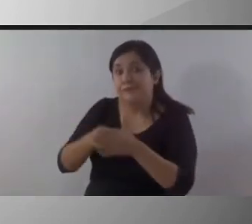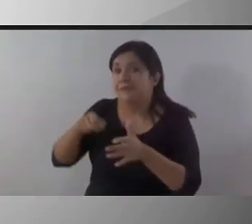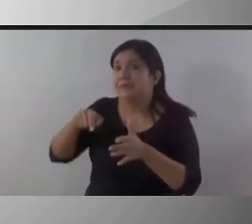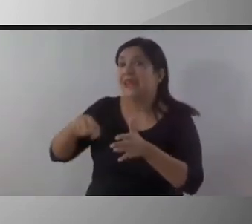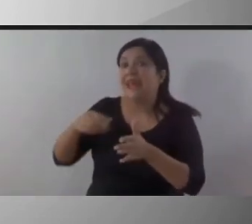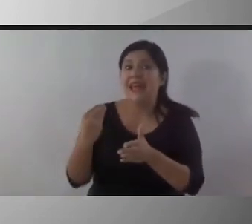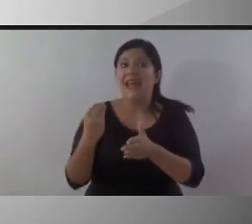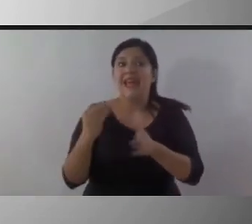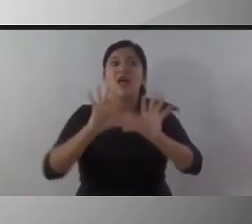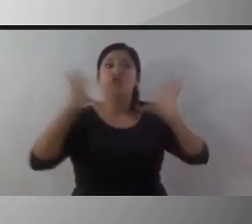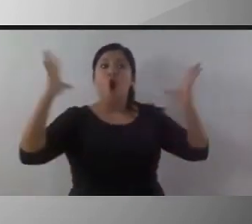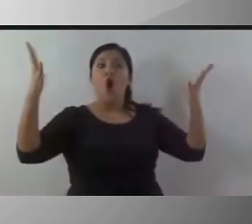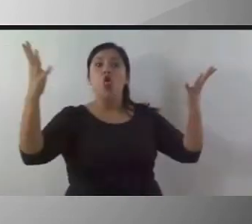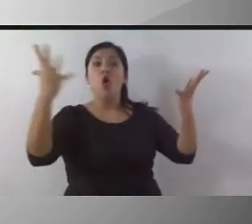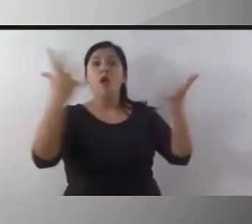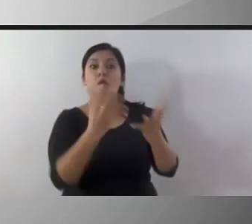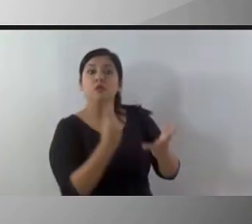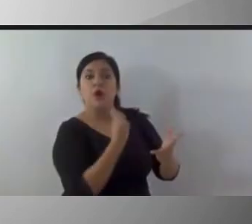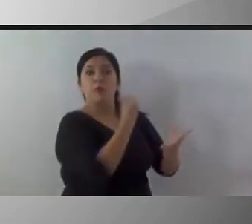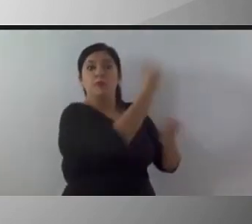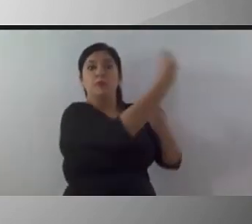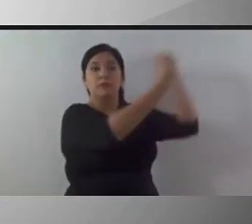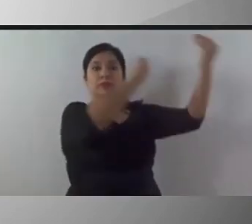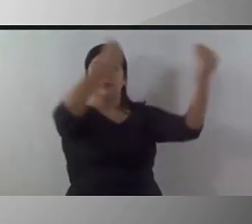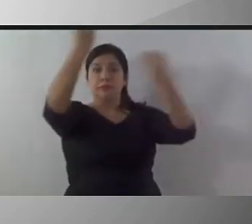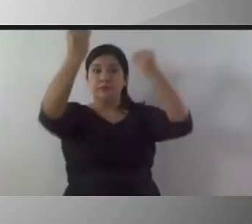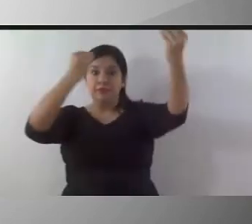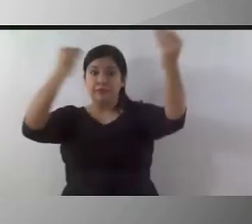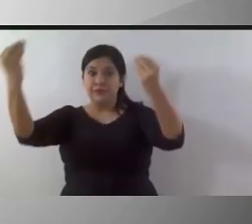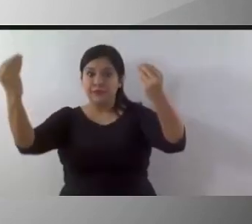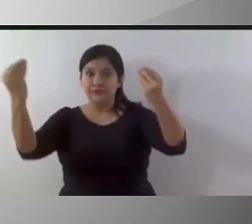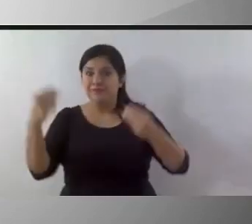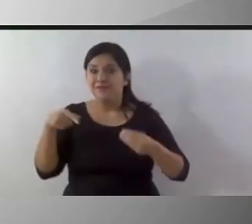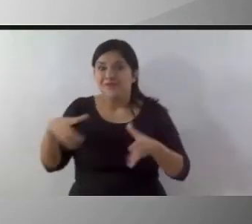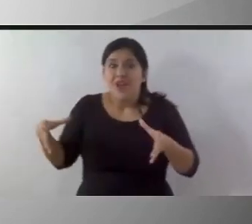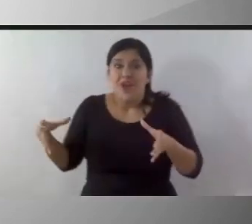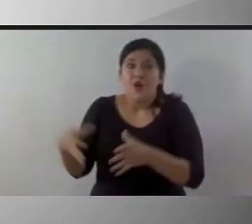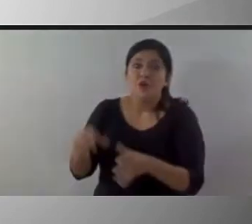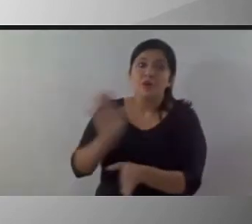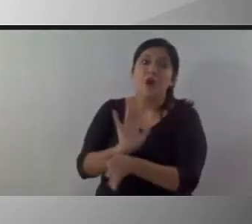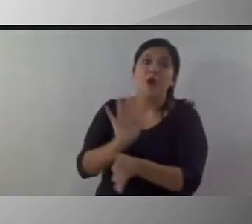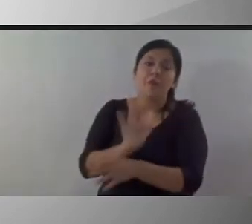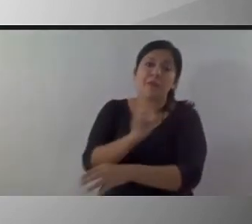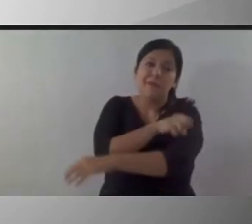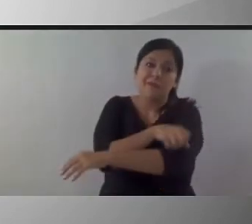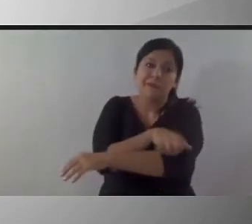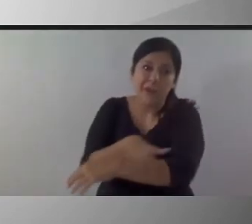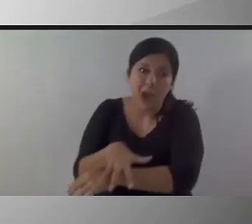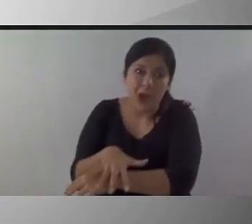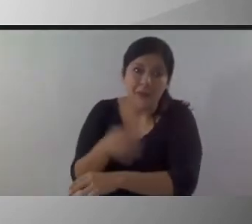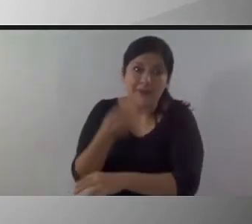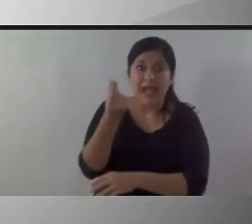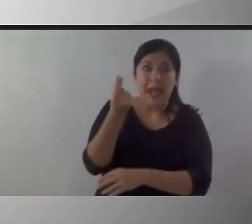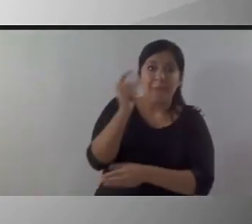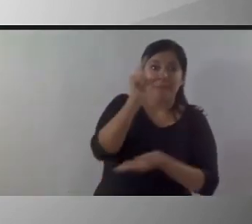mundo. Es un movimiento muy pobre en términos de financiamiento